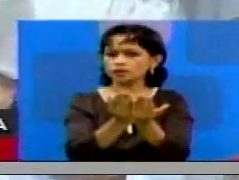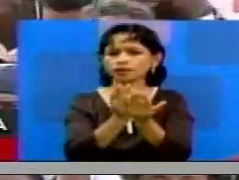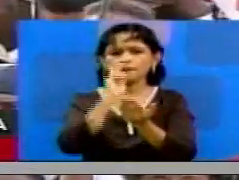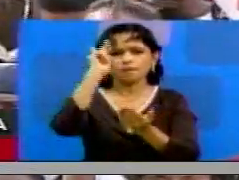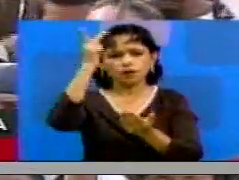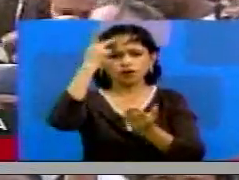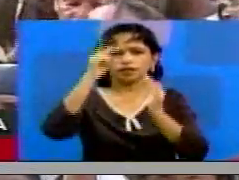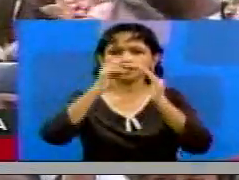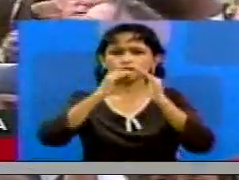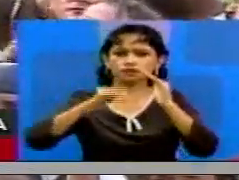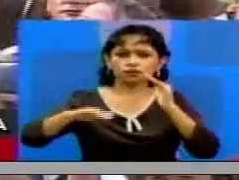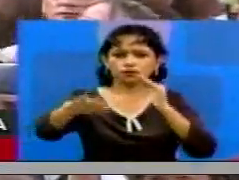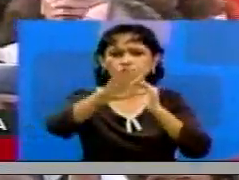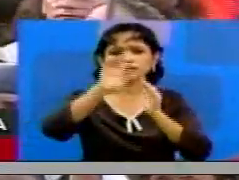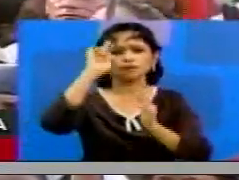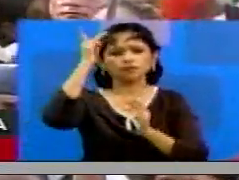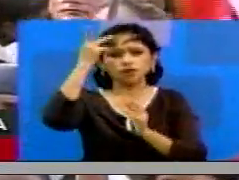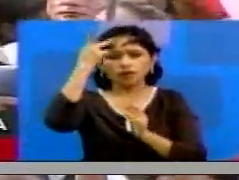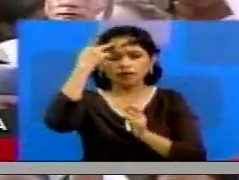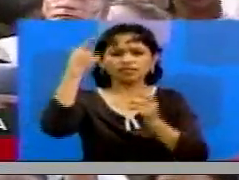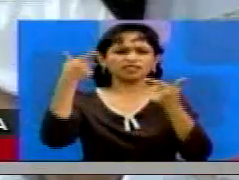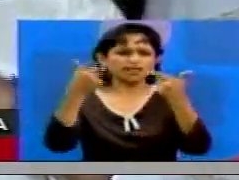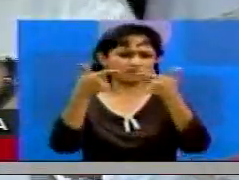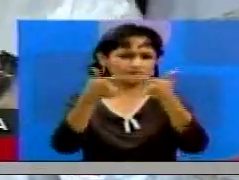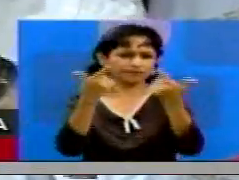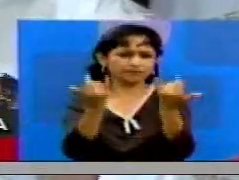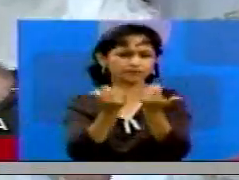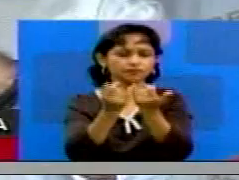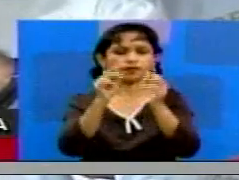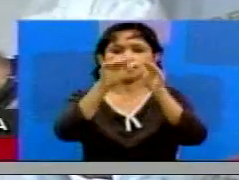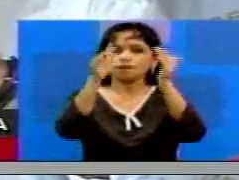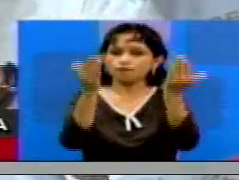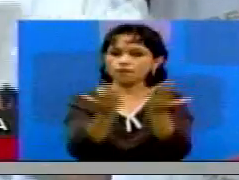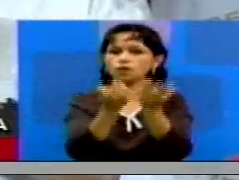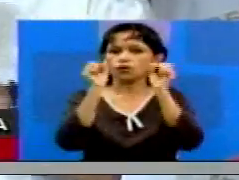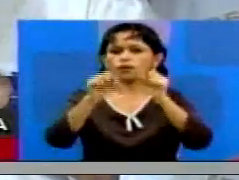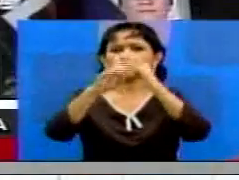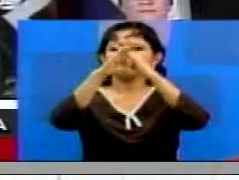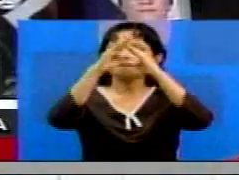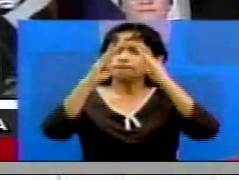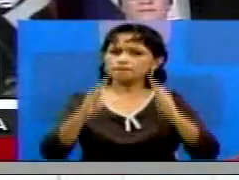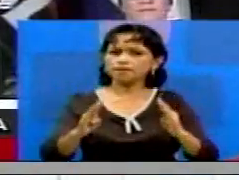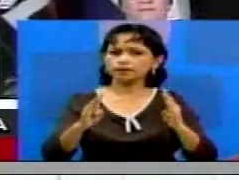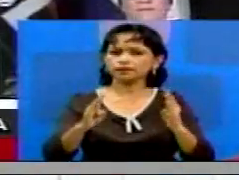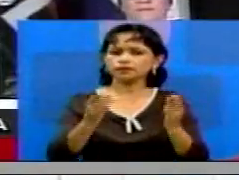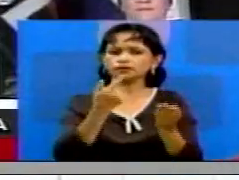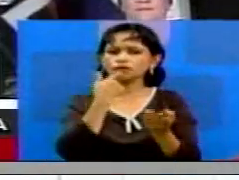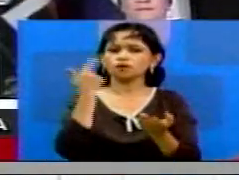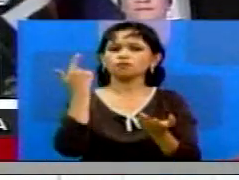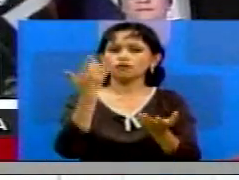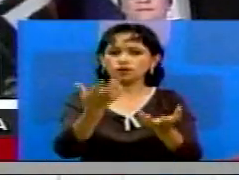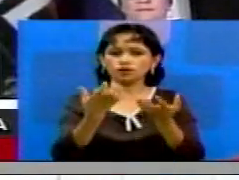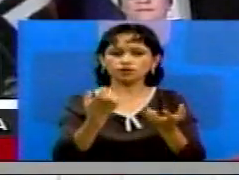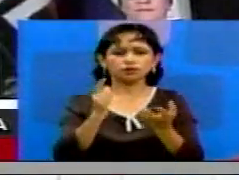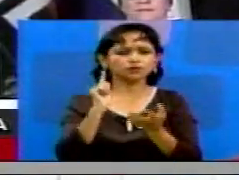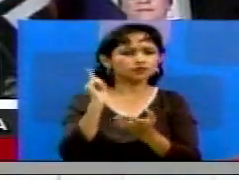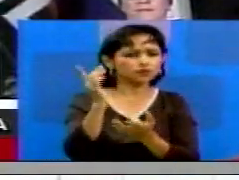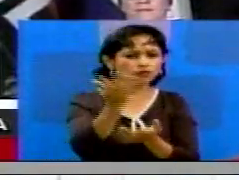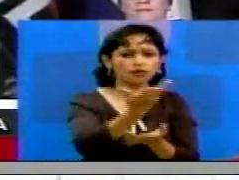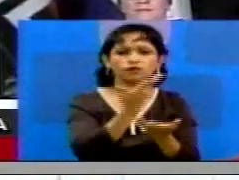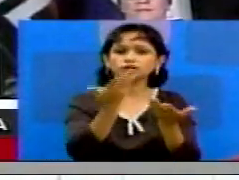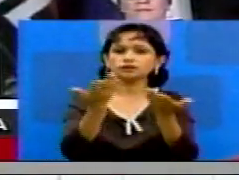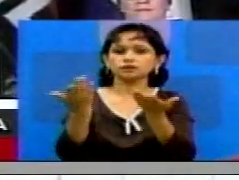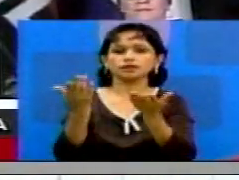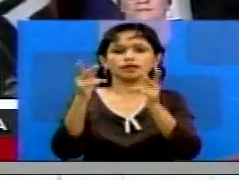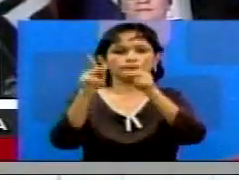políticas sociales, en las políticas armamentistas, para que el mundo pueda tener paz como lo demandan todos